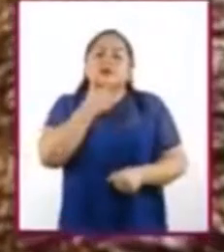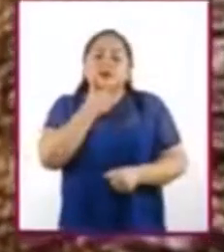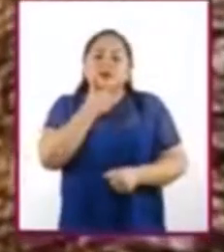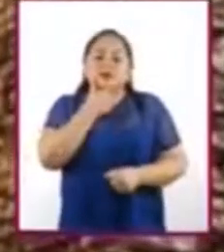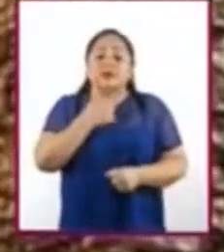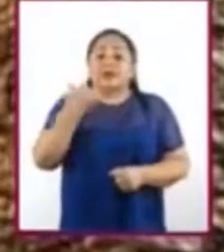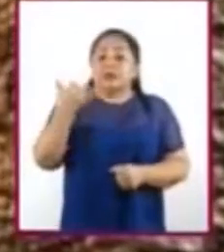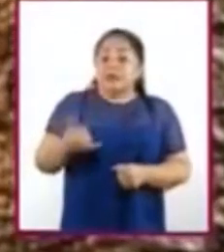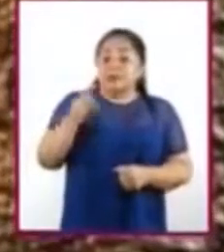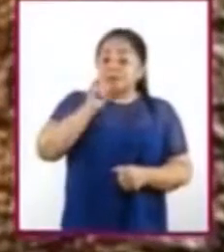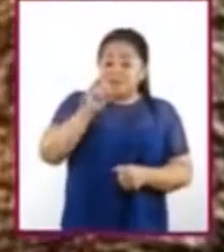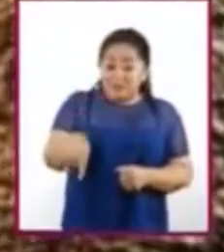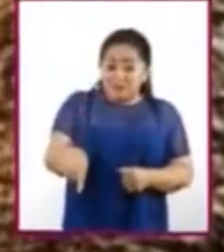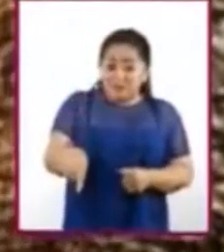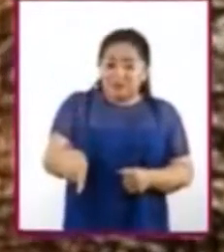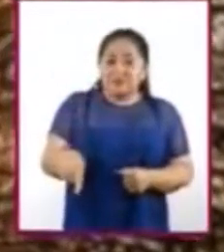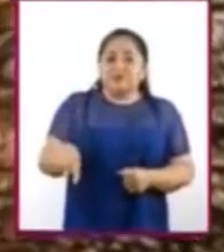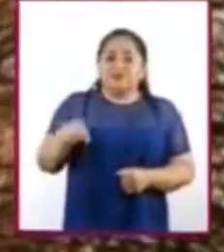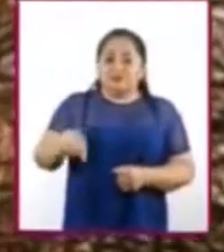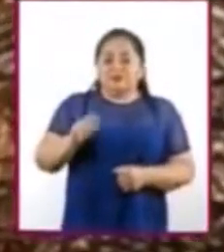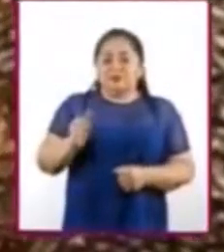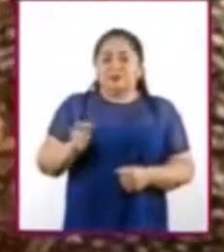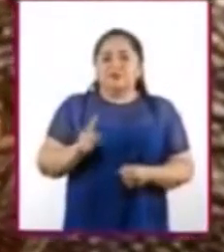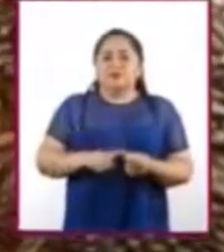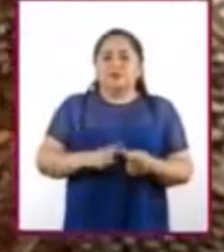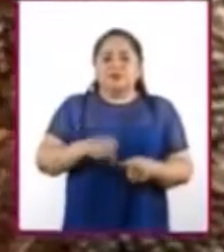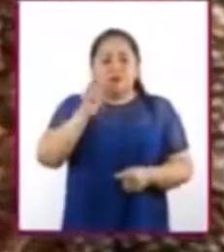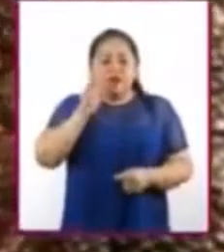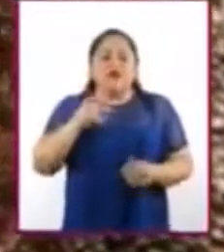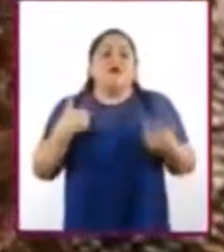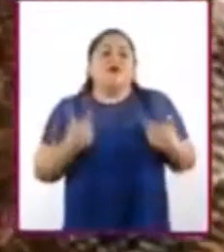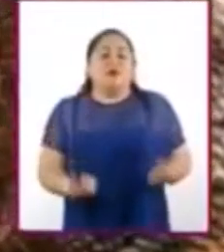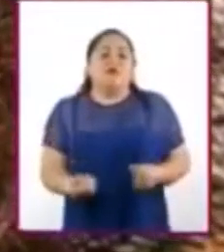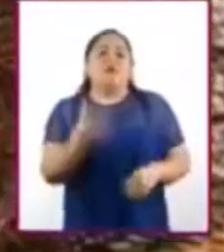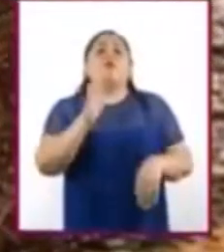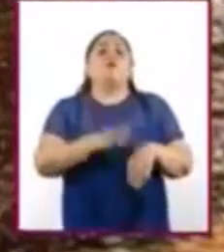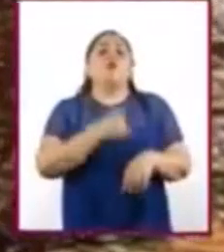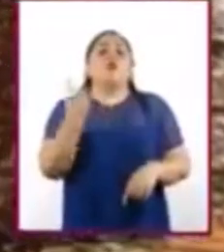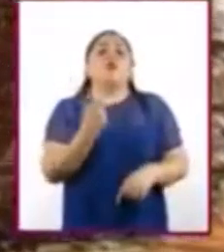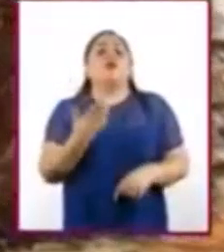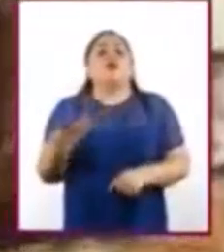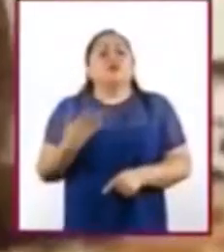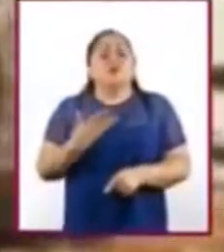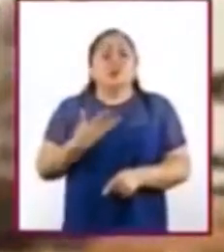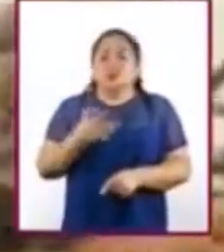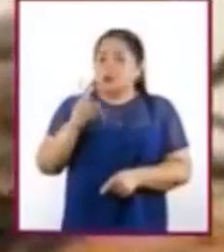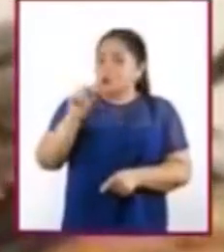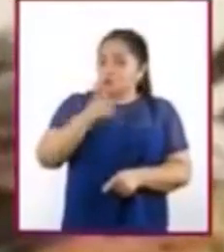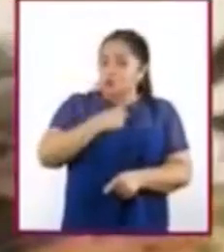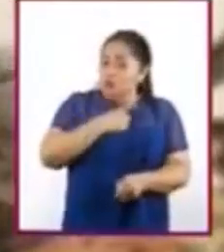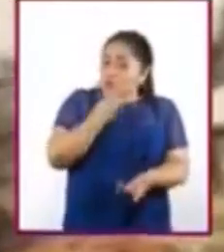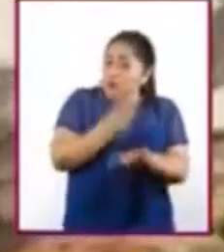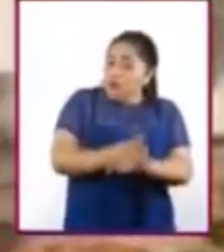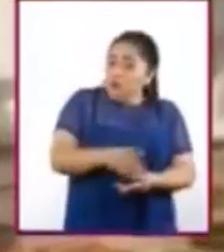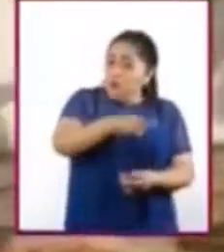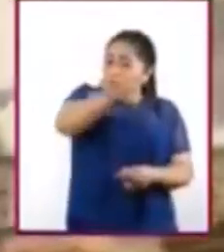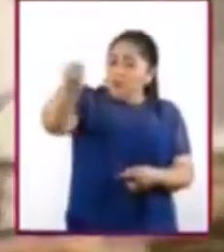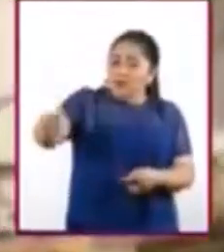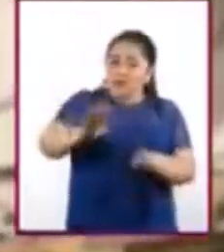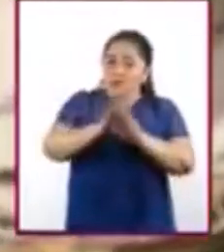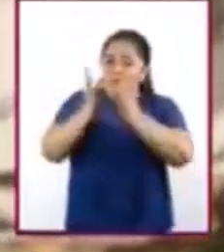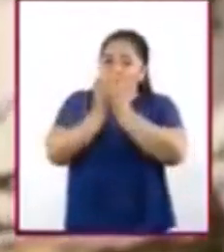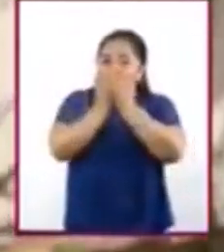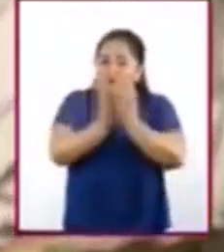Y aquí esto sale a relucir, porque entonces tenemos que no solo se trata